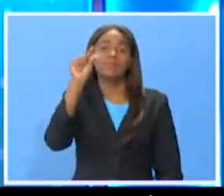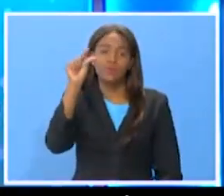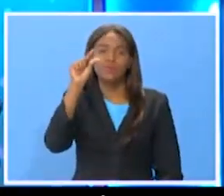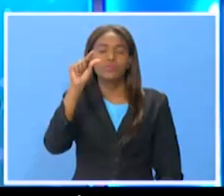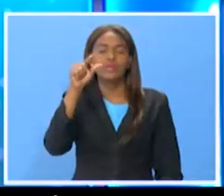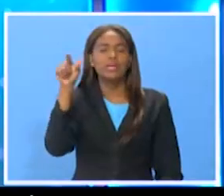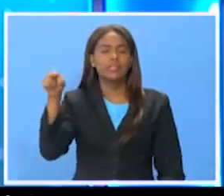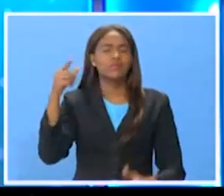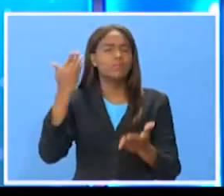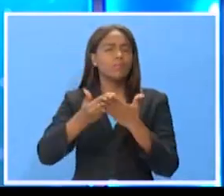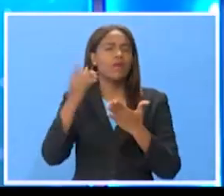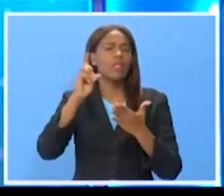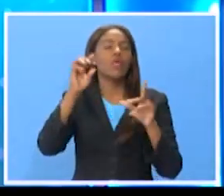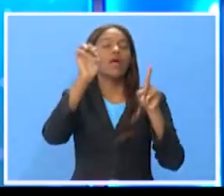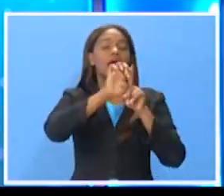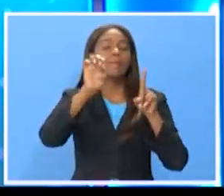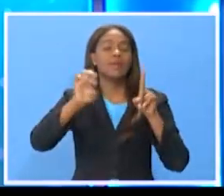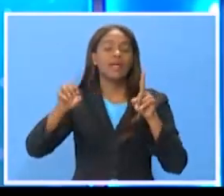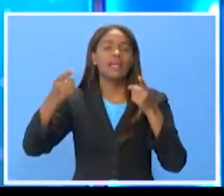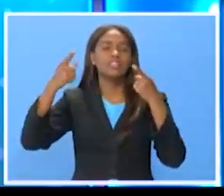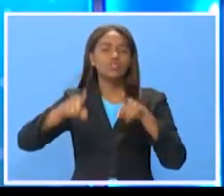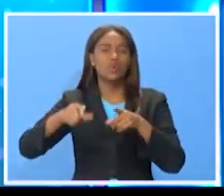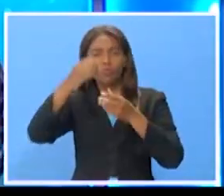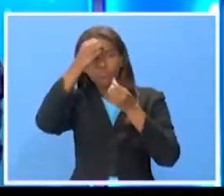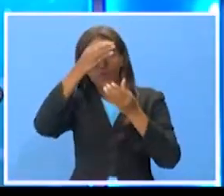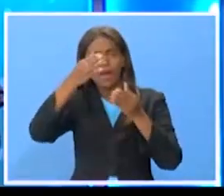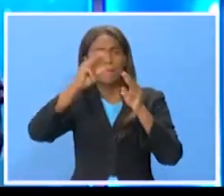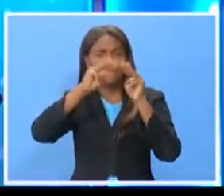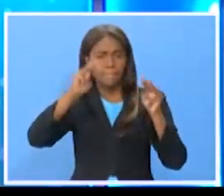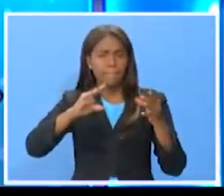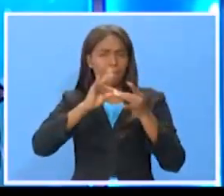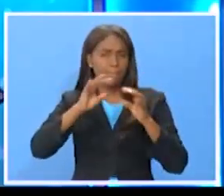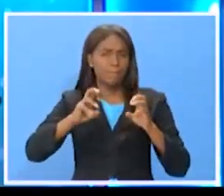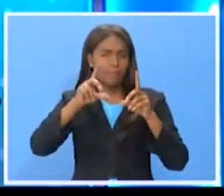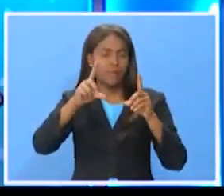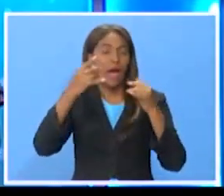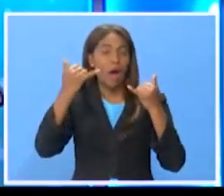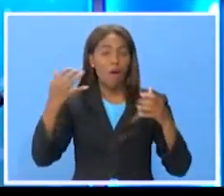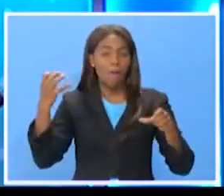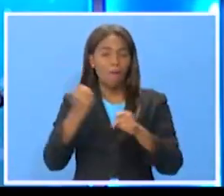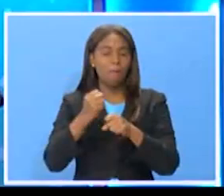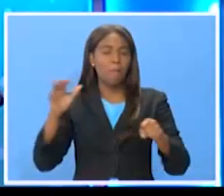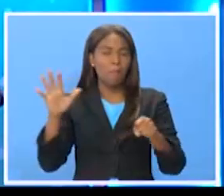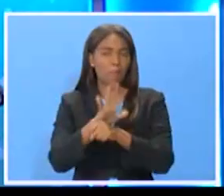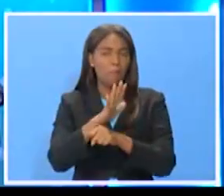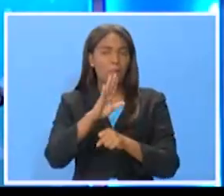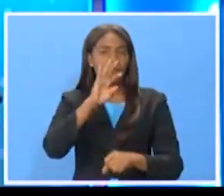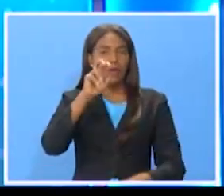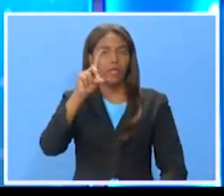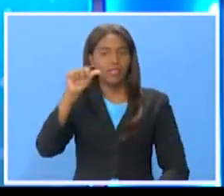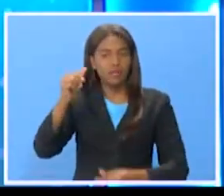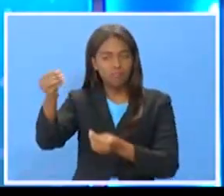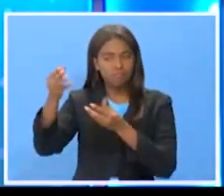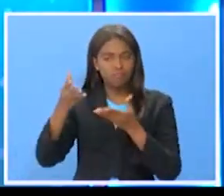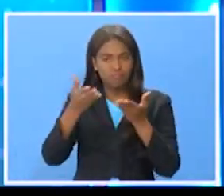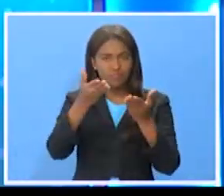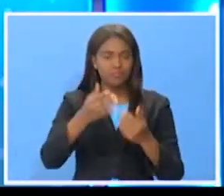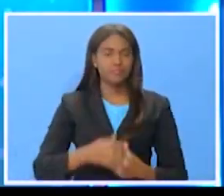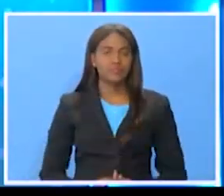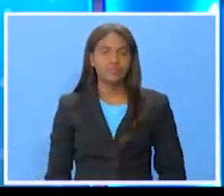encuesta publicada por el Ministerio de Educación. Brenda Félix tiene todos los detalles de los resultados de esta